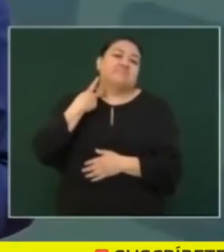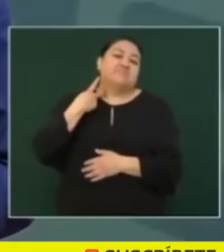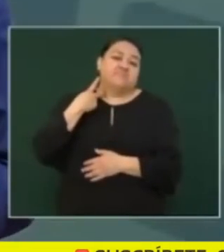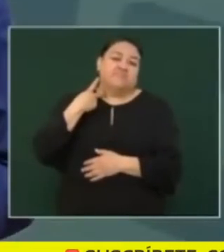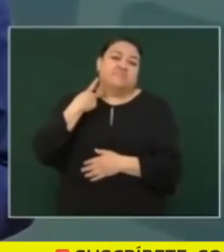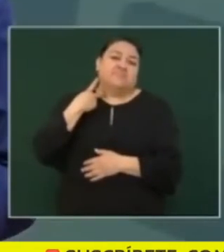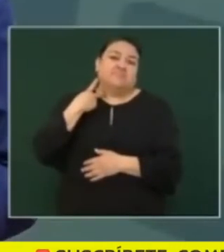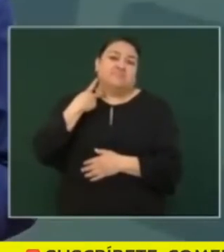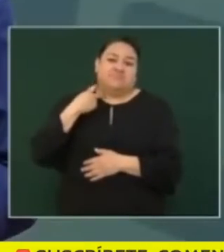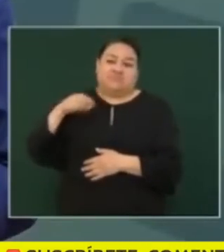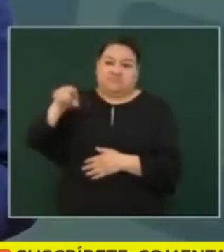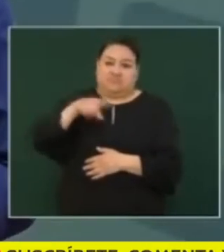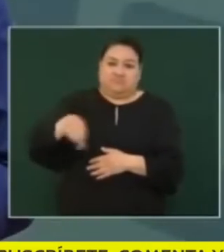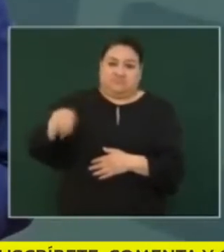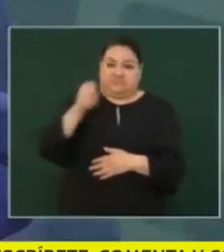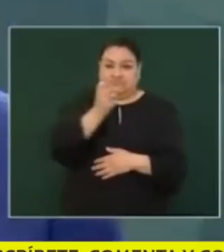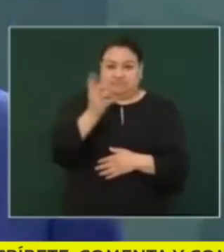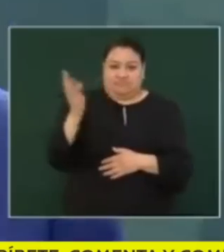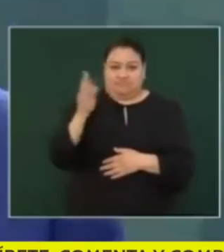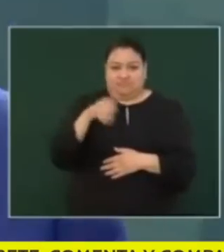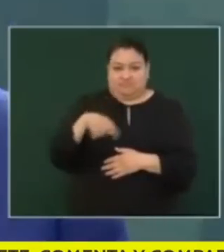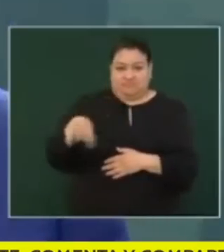de los partidos